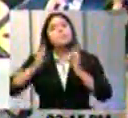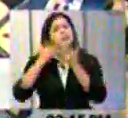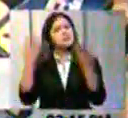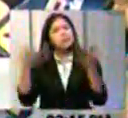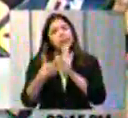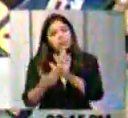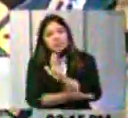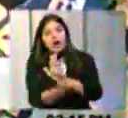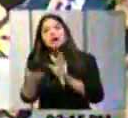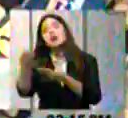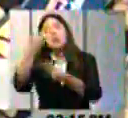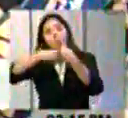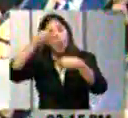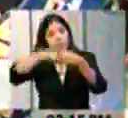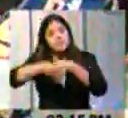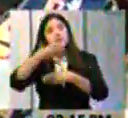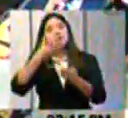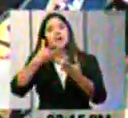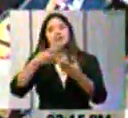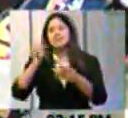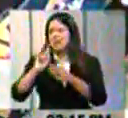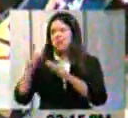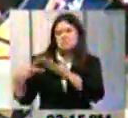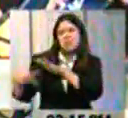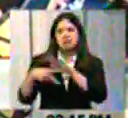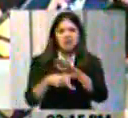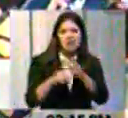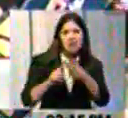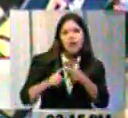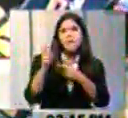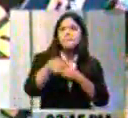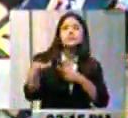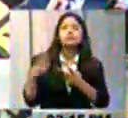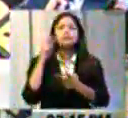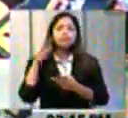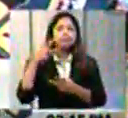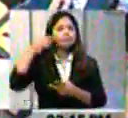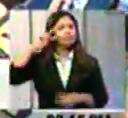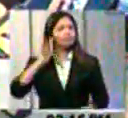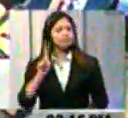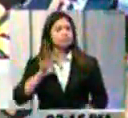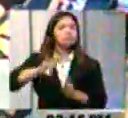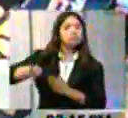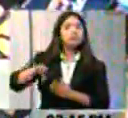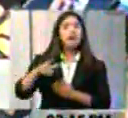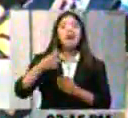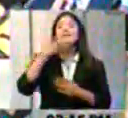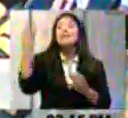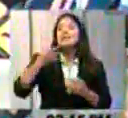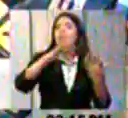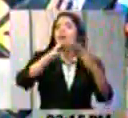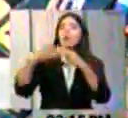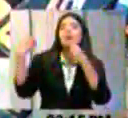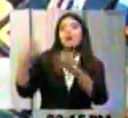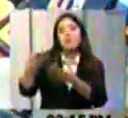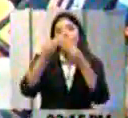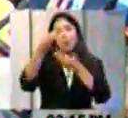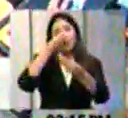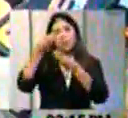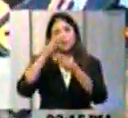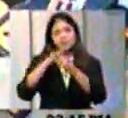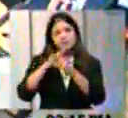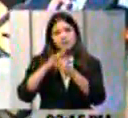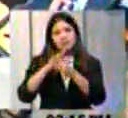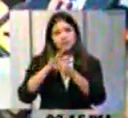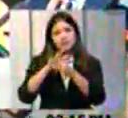llevarle alimentos. Ahí se evitaron los bachaqueros, la gente que no tenía que estar en la cola, la gente de las comunidades realmente recibió el alimento. Importante conocer,